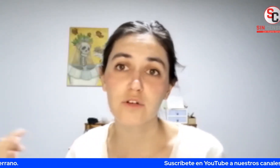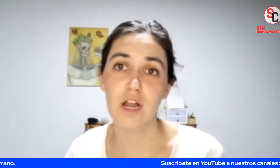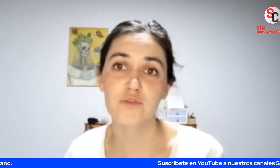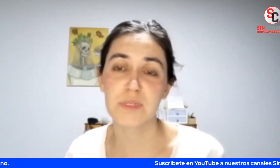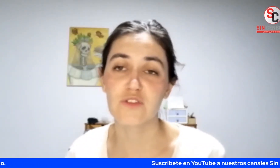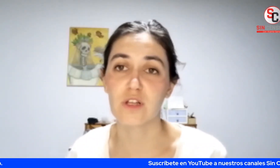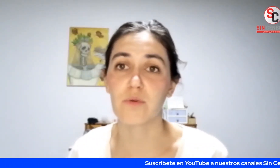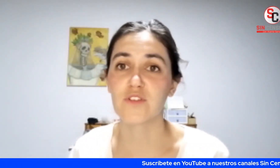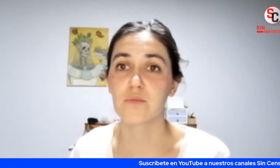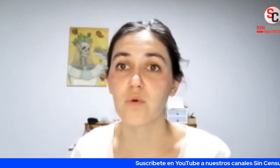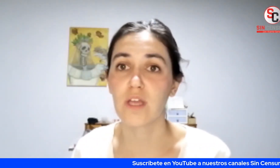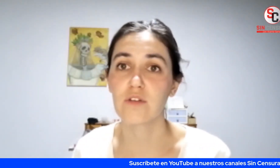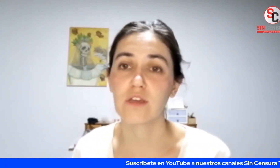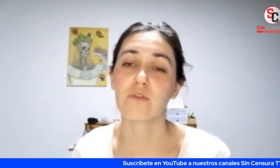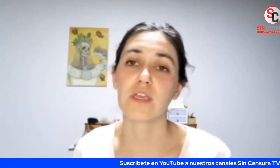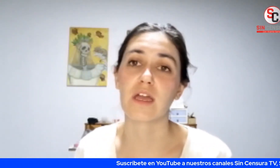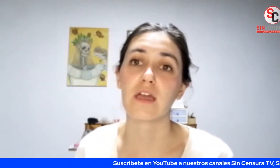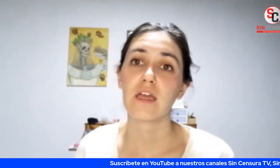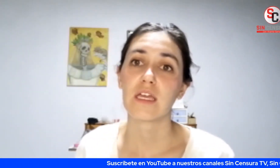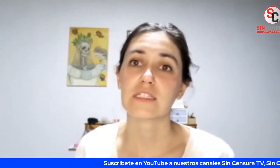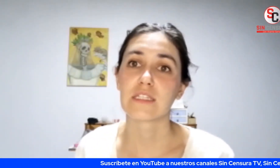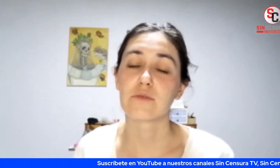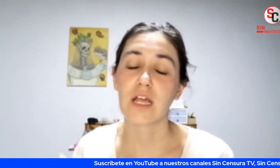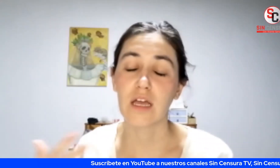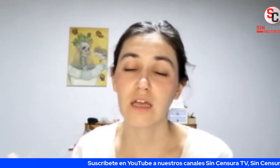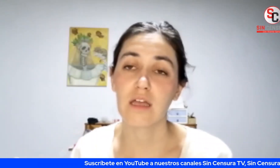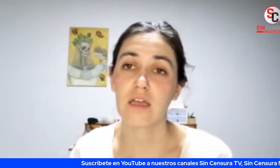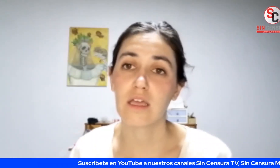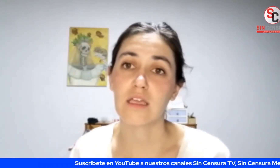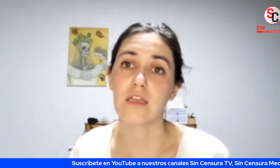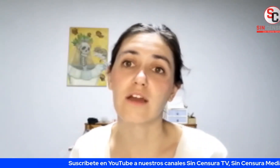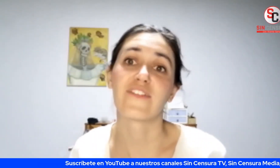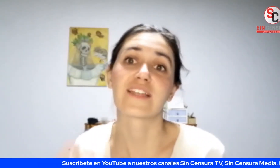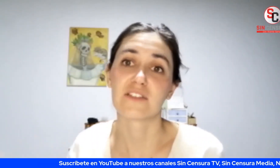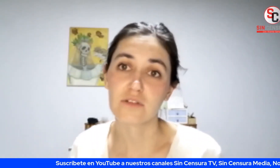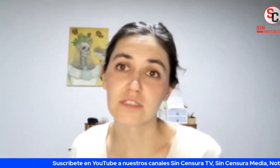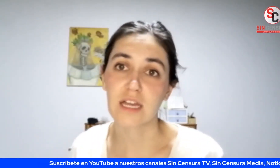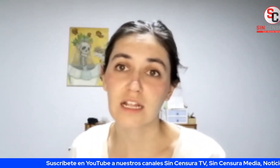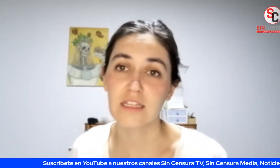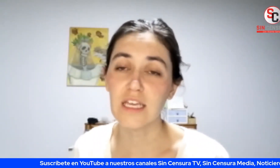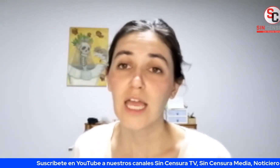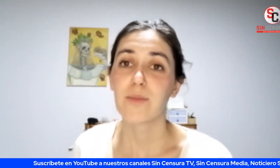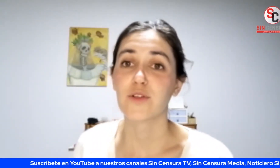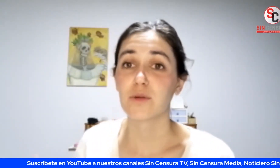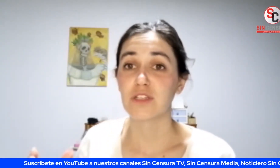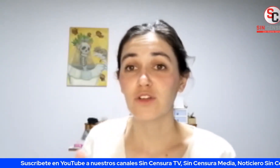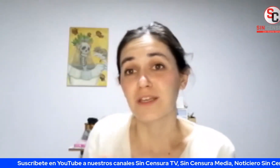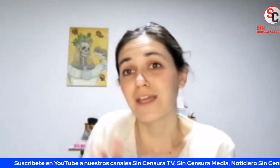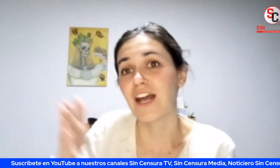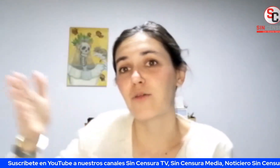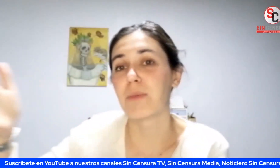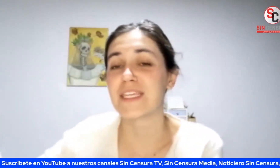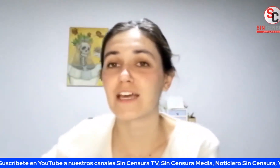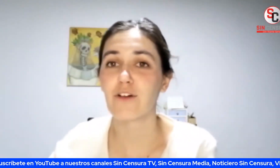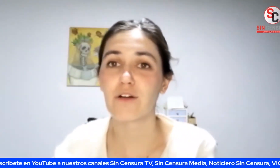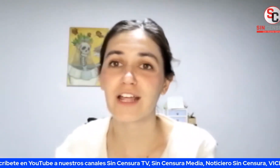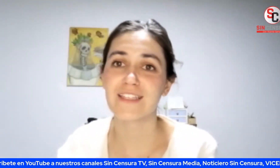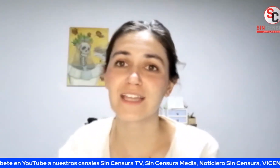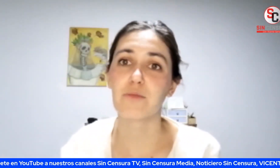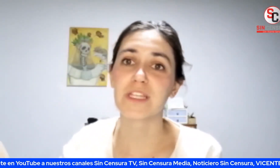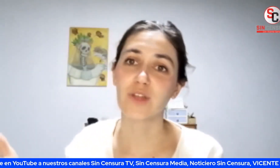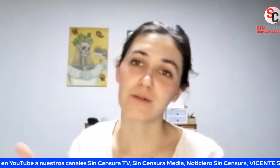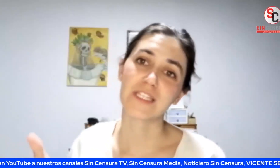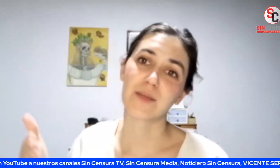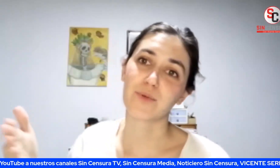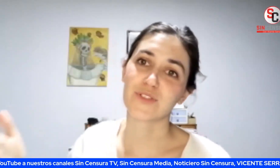también controlar los precios el próximo año y que no haya una afectación tan grande, pero sobre todo se va a ir acompañado ahora de